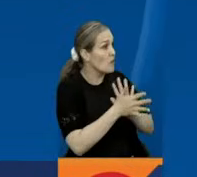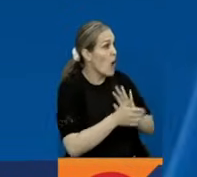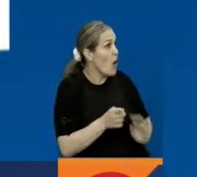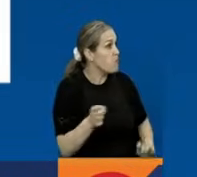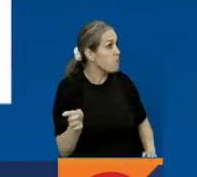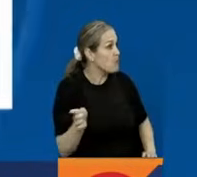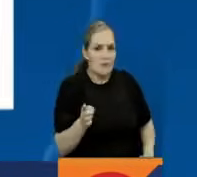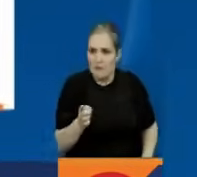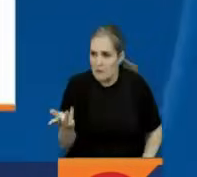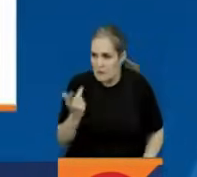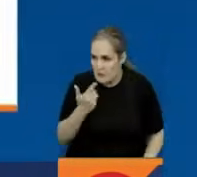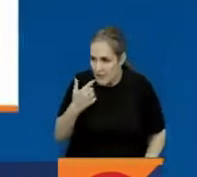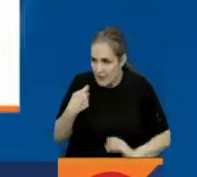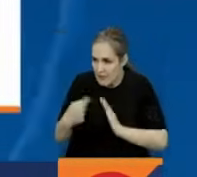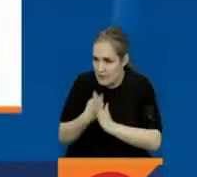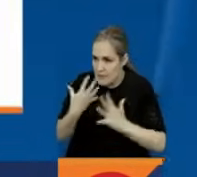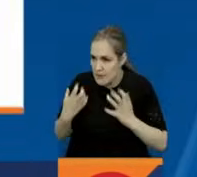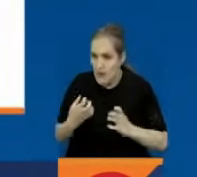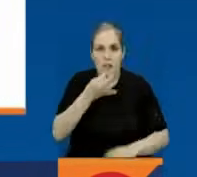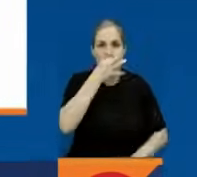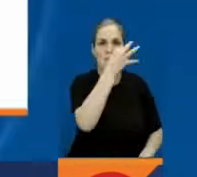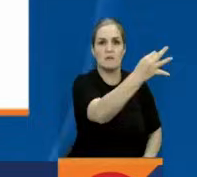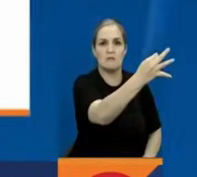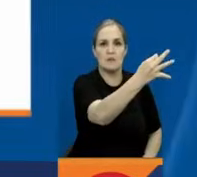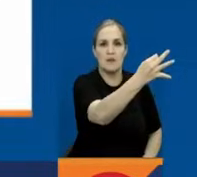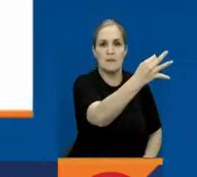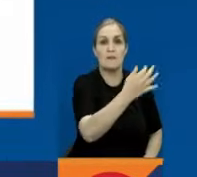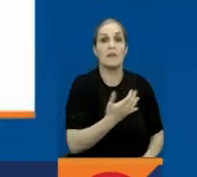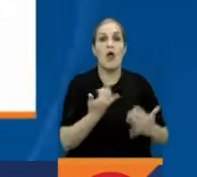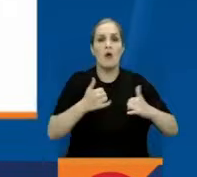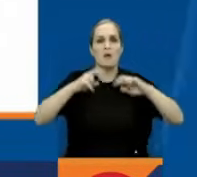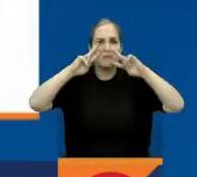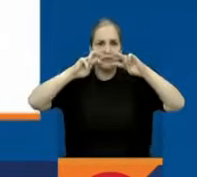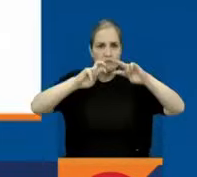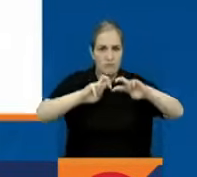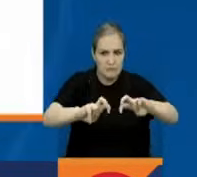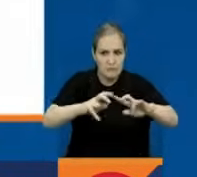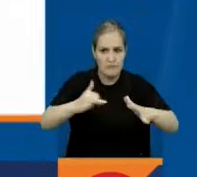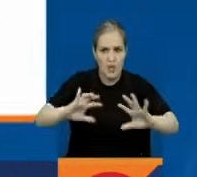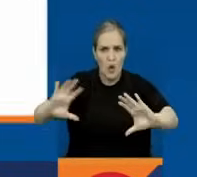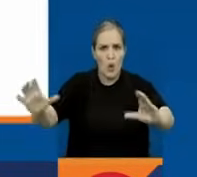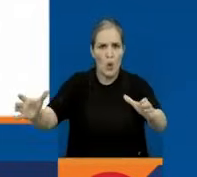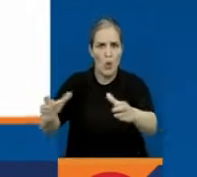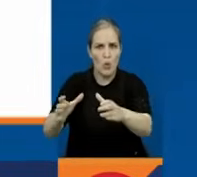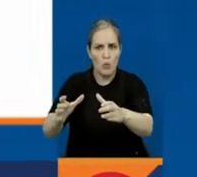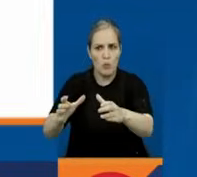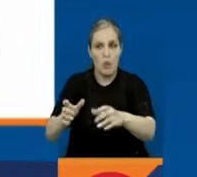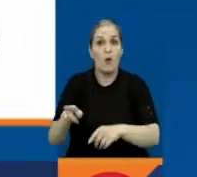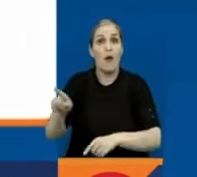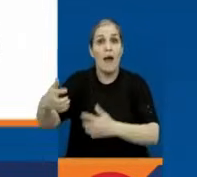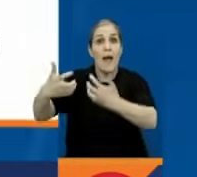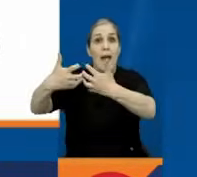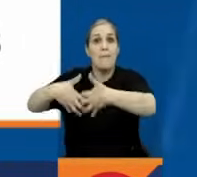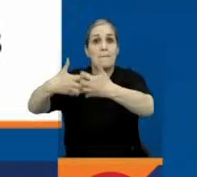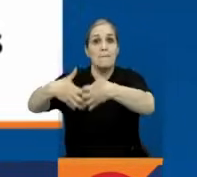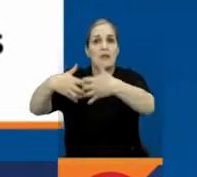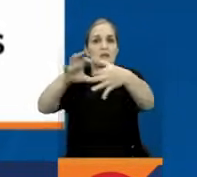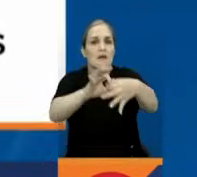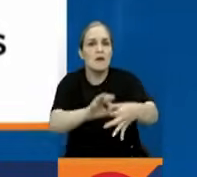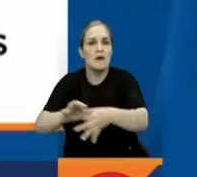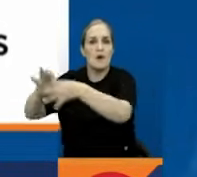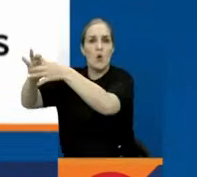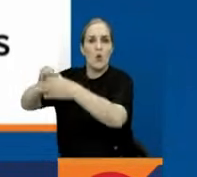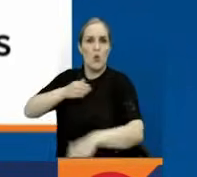denunció. En medio de la investigación sobre la banda La Cordillera, nos apareció un empresario del uribismo que ayuda